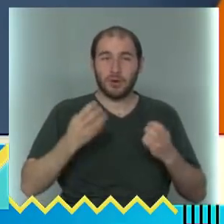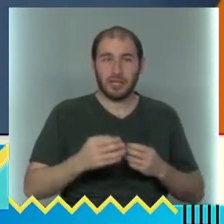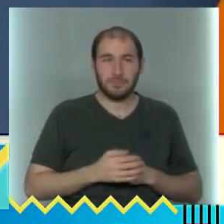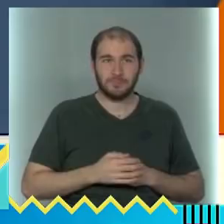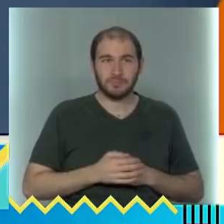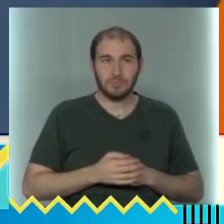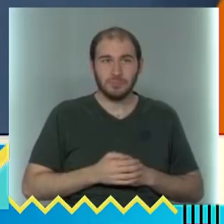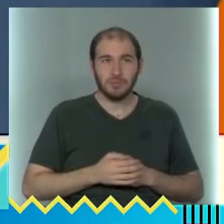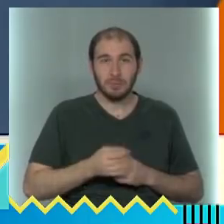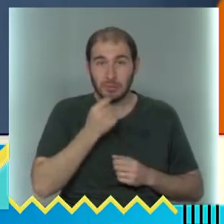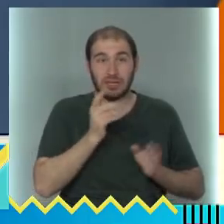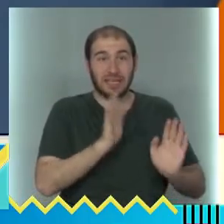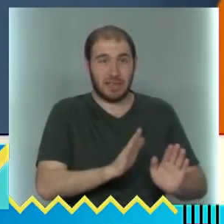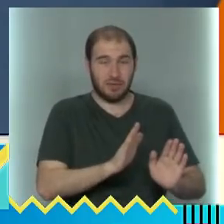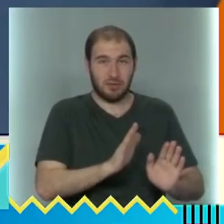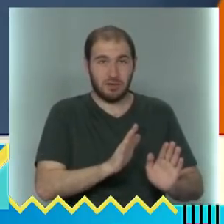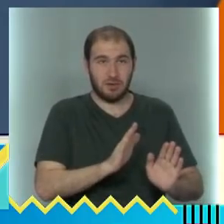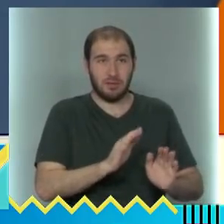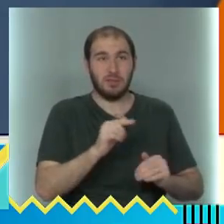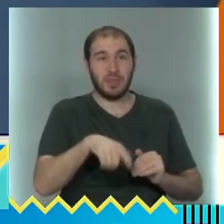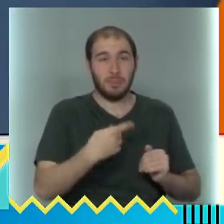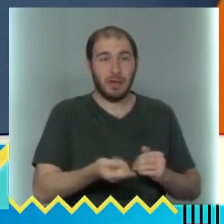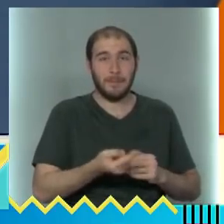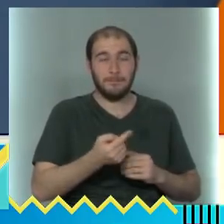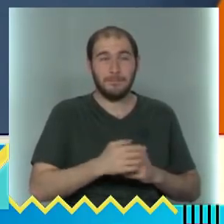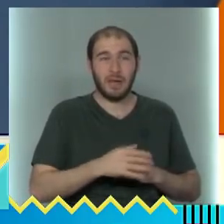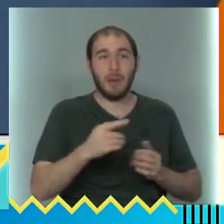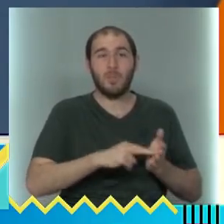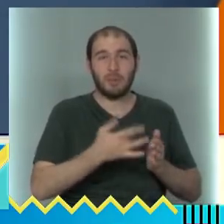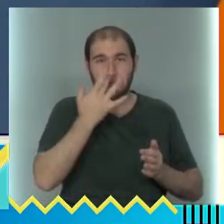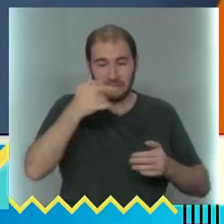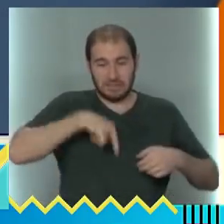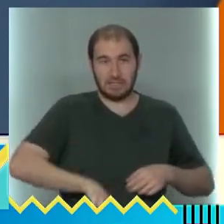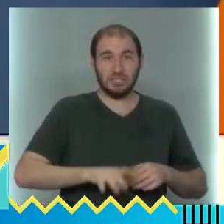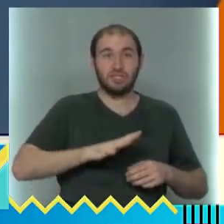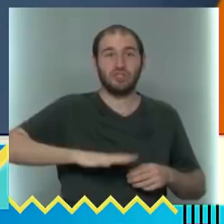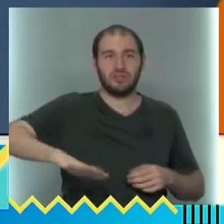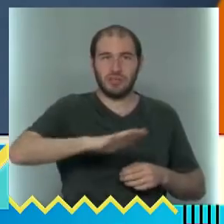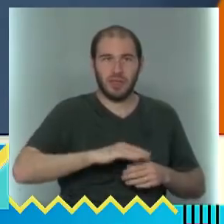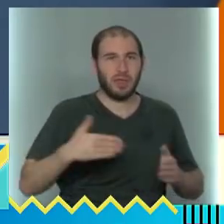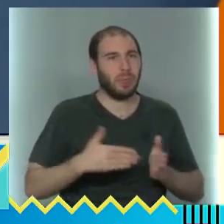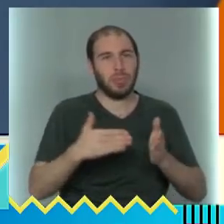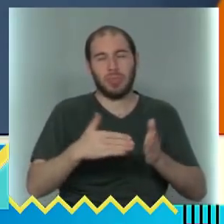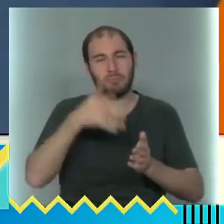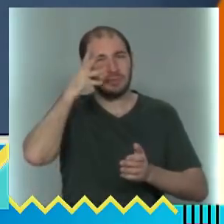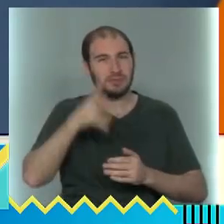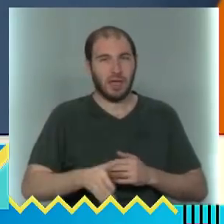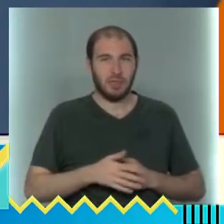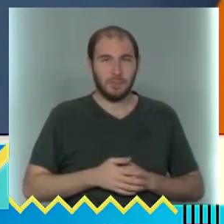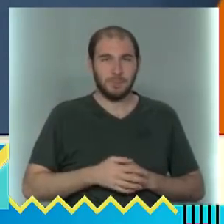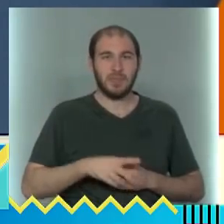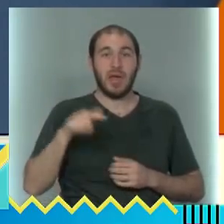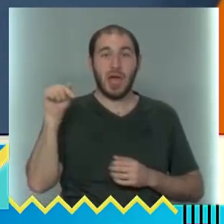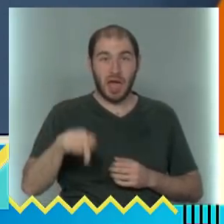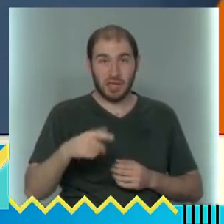me quedo donde estoy, puedo tener un accidente y socialmente eso los limita mucho. Entonces, ahí es